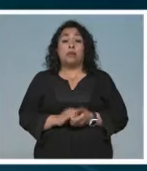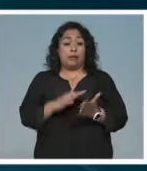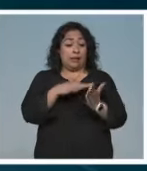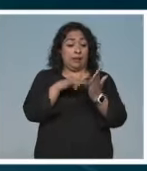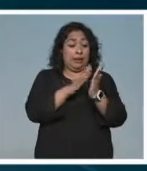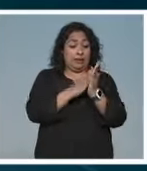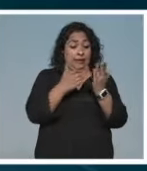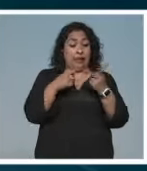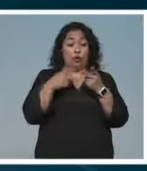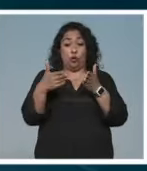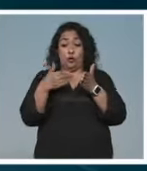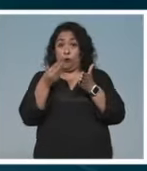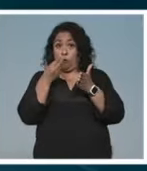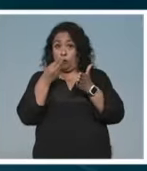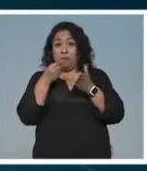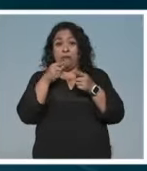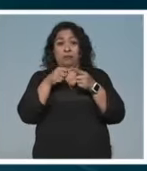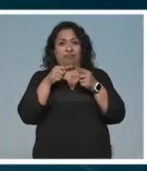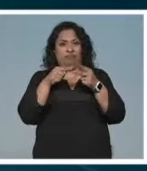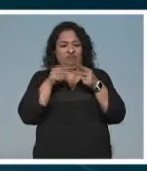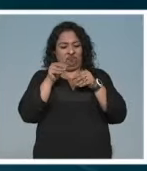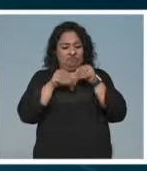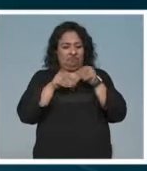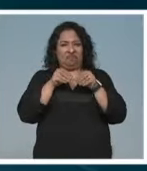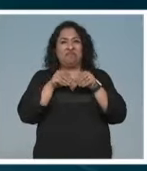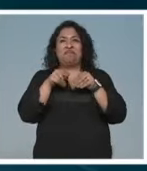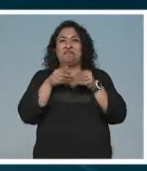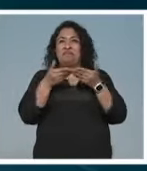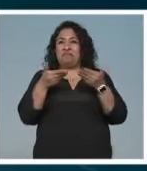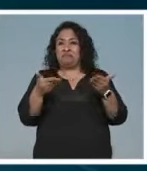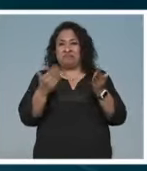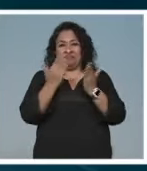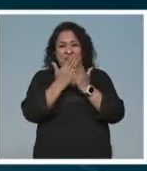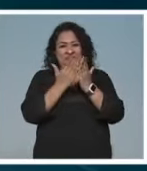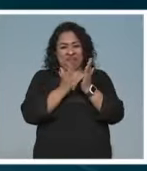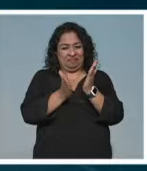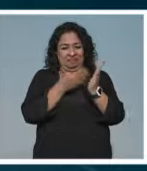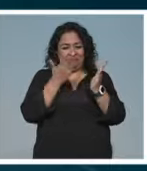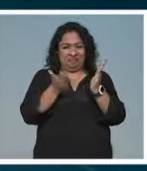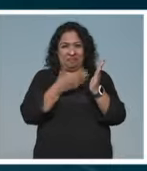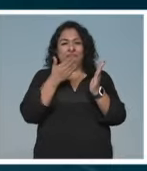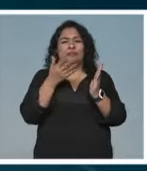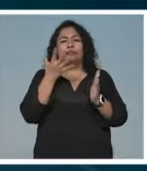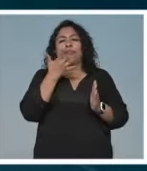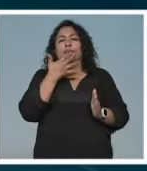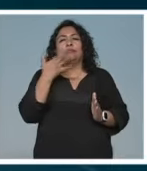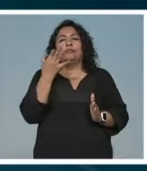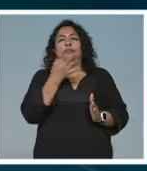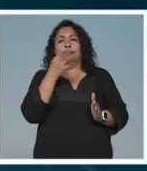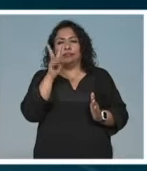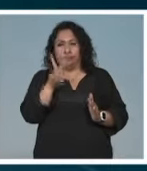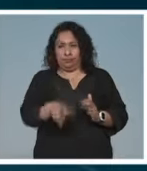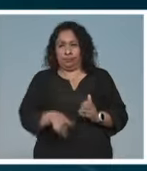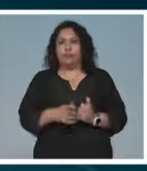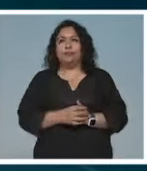Literatura y gastronomía son los ingredientes que hacen de este recetario un auténtico manjar.